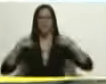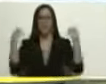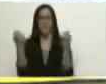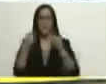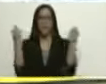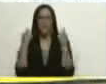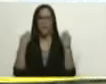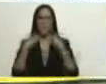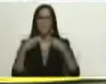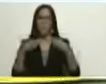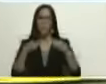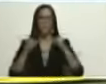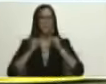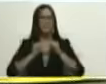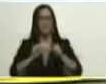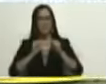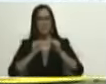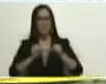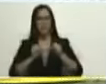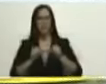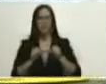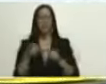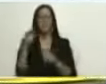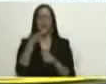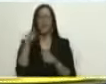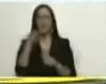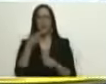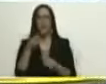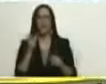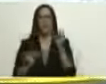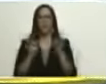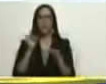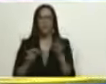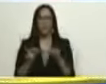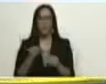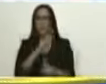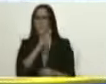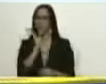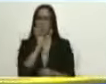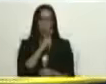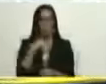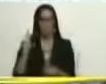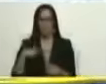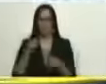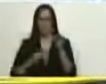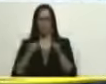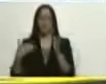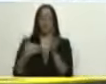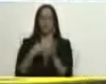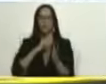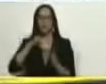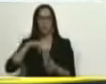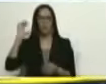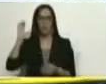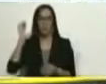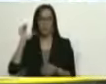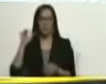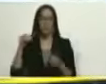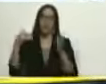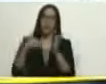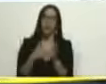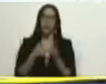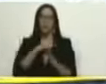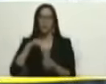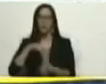públicas permanentes para tratar de justificar lo injustificable contra nuestro país, contra